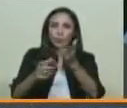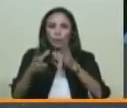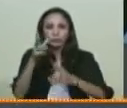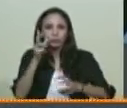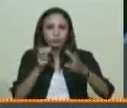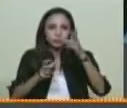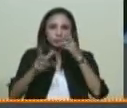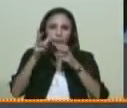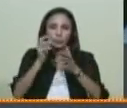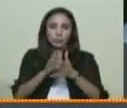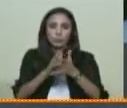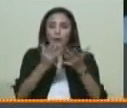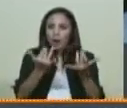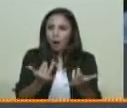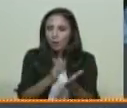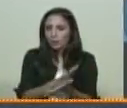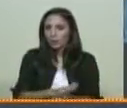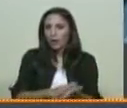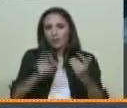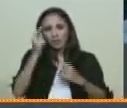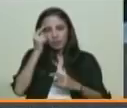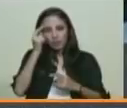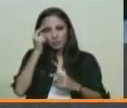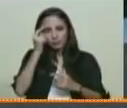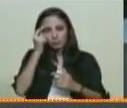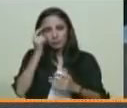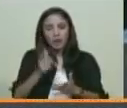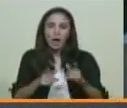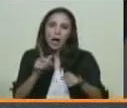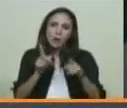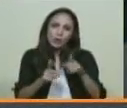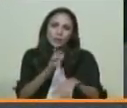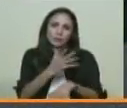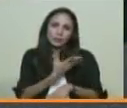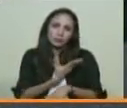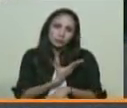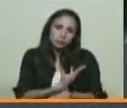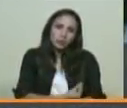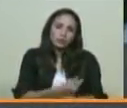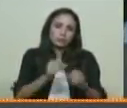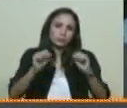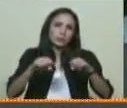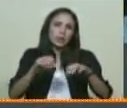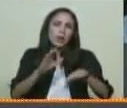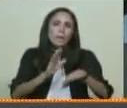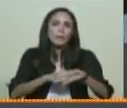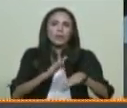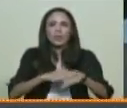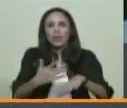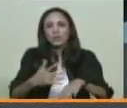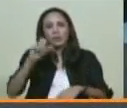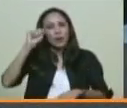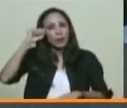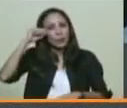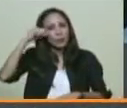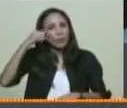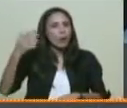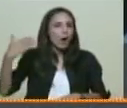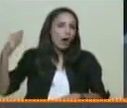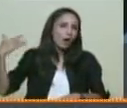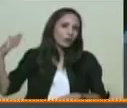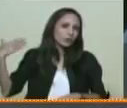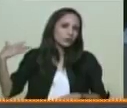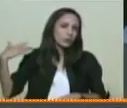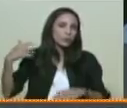siempre cuando llegan estas fechas nos ponemos muy tristes, porque nos recordamos que un día como